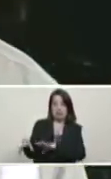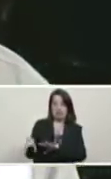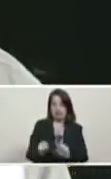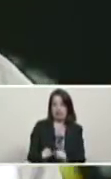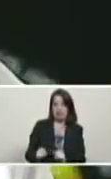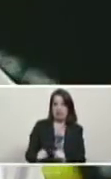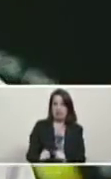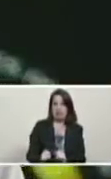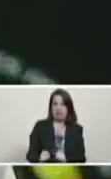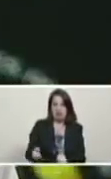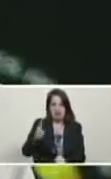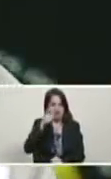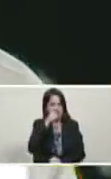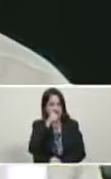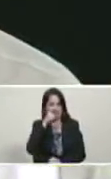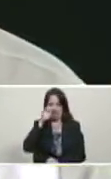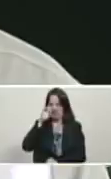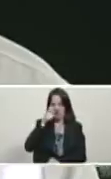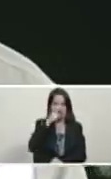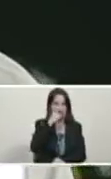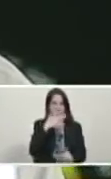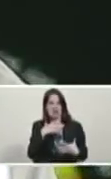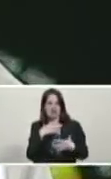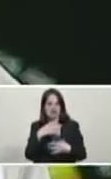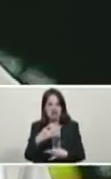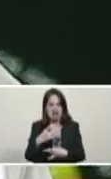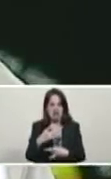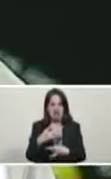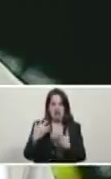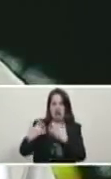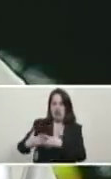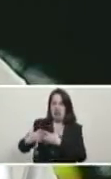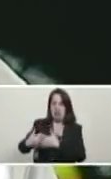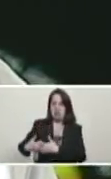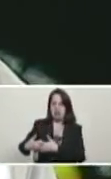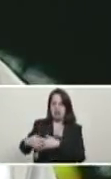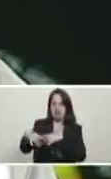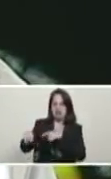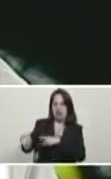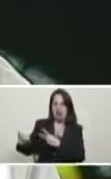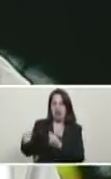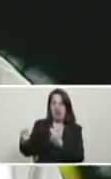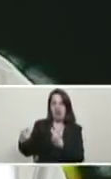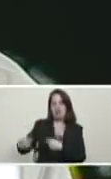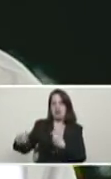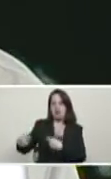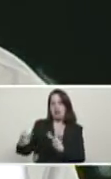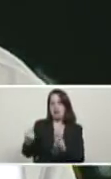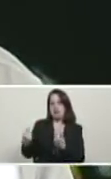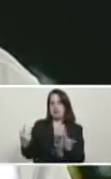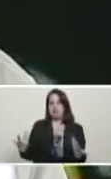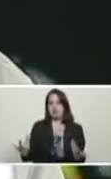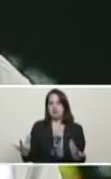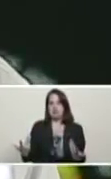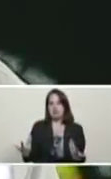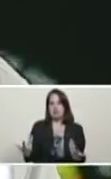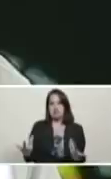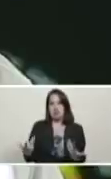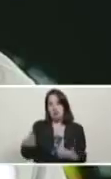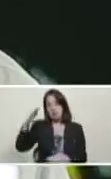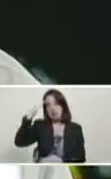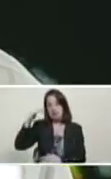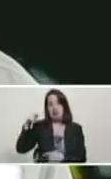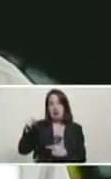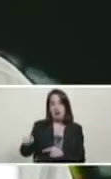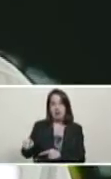guardián de los intereses corporativos del capital financiero militar